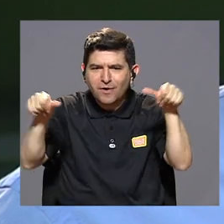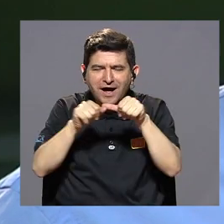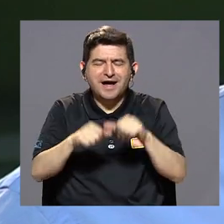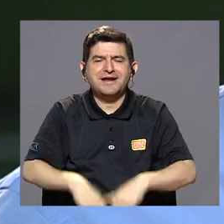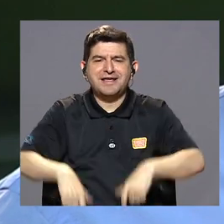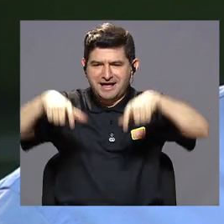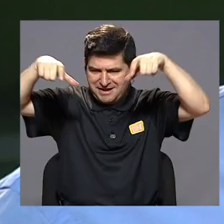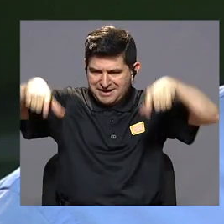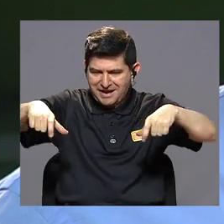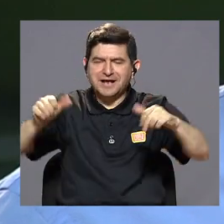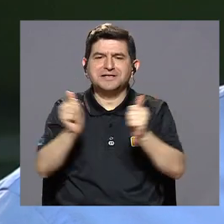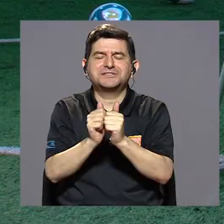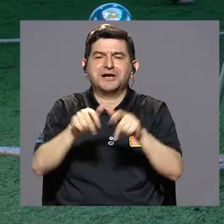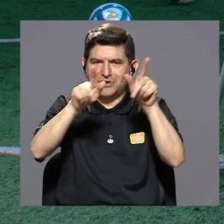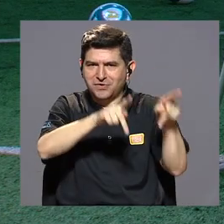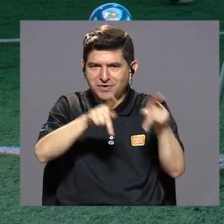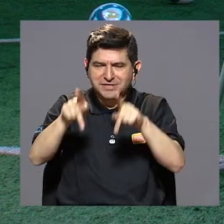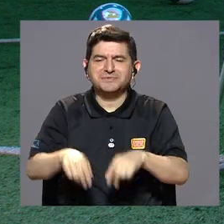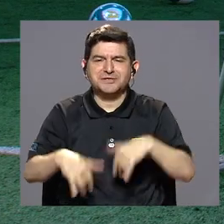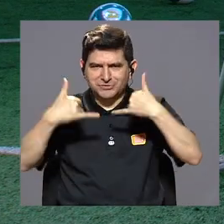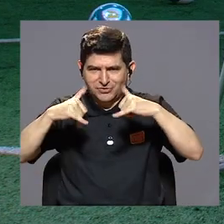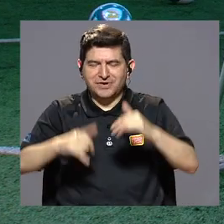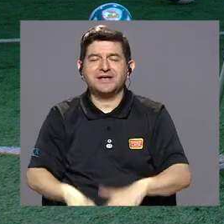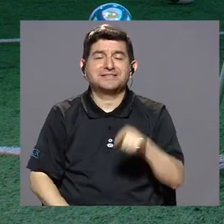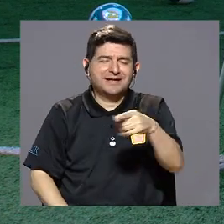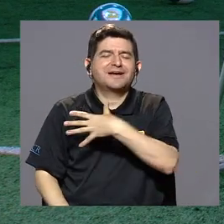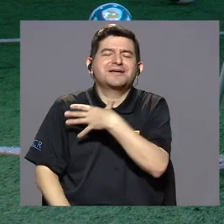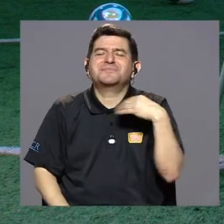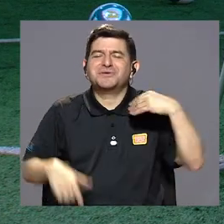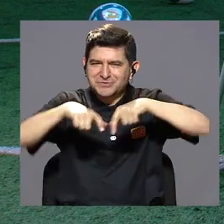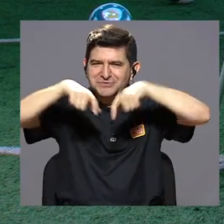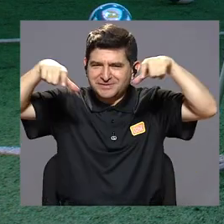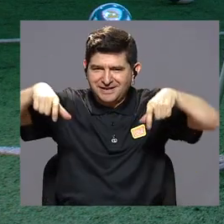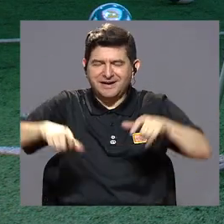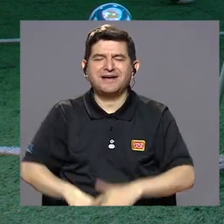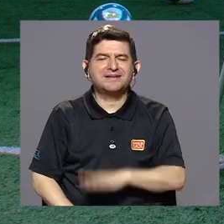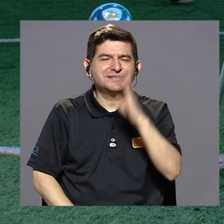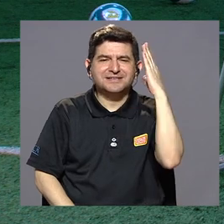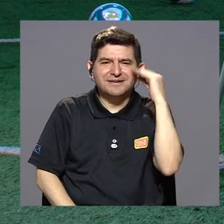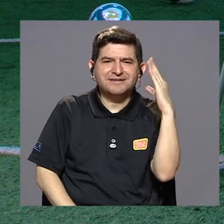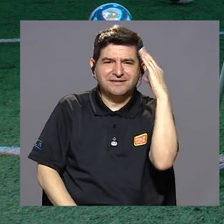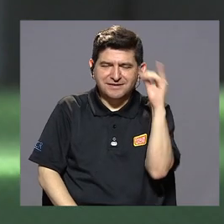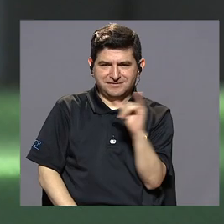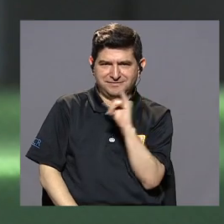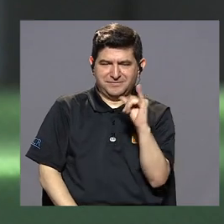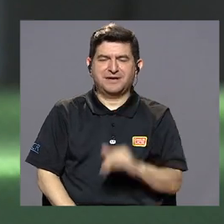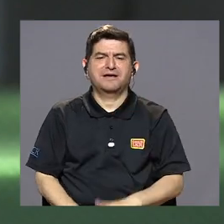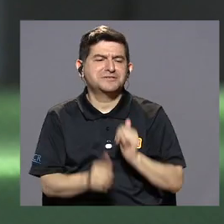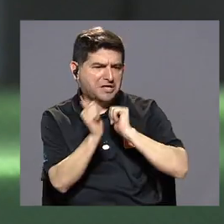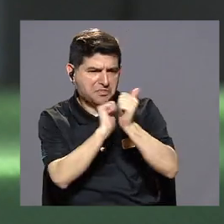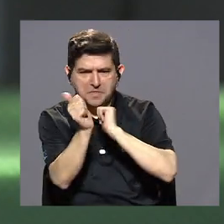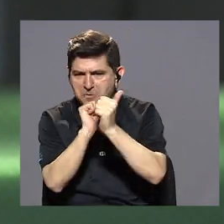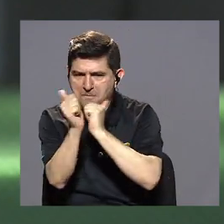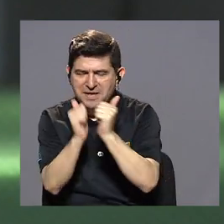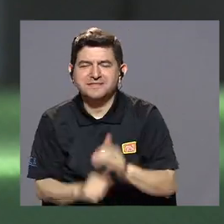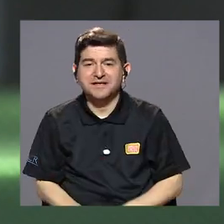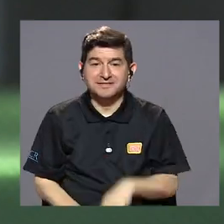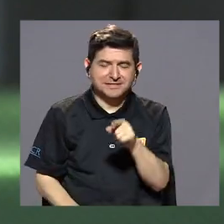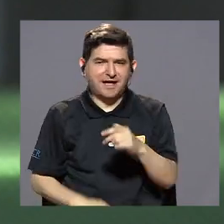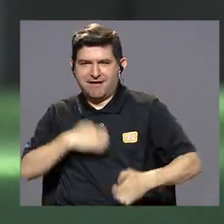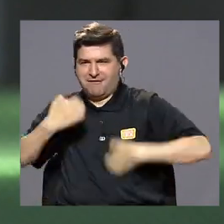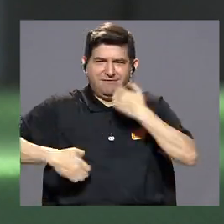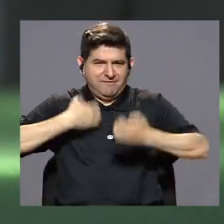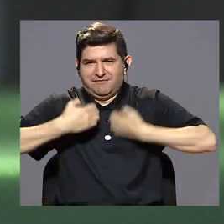lo suyo es en la cancha con su gente. A mí me gusta la cancha y me gusta la vivencia, o sea, de competir,